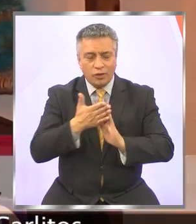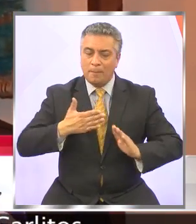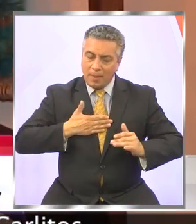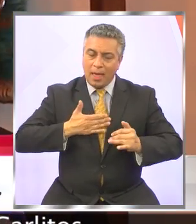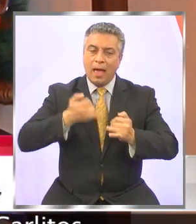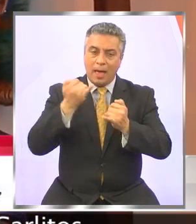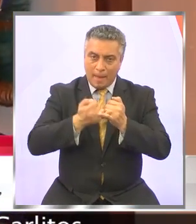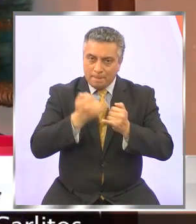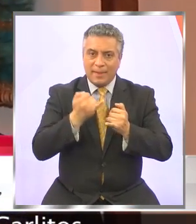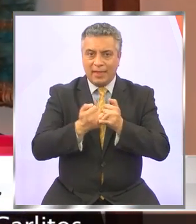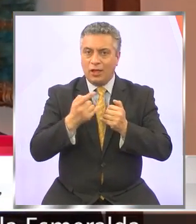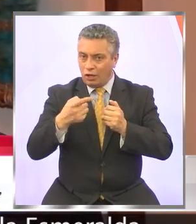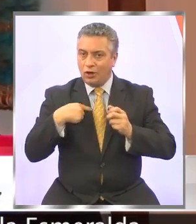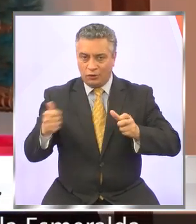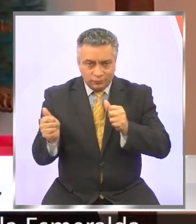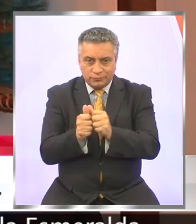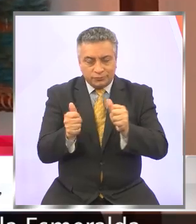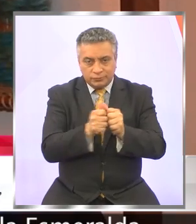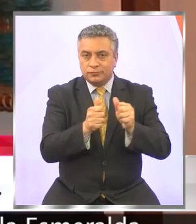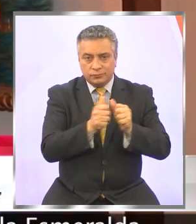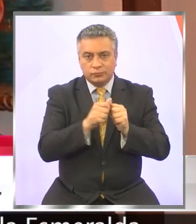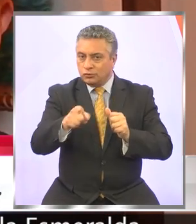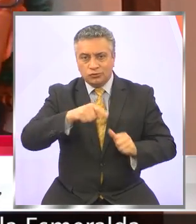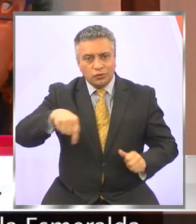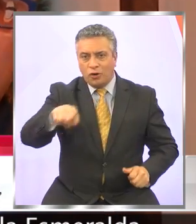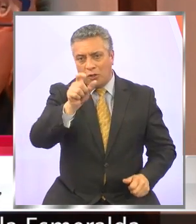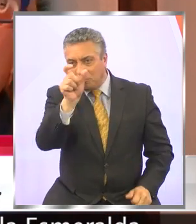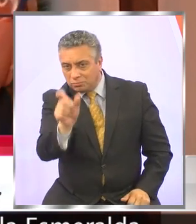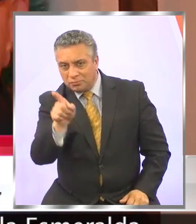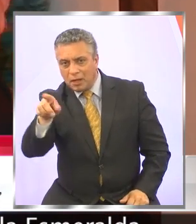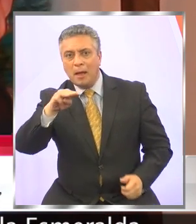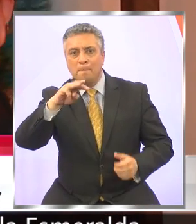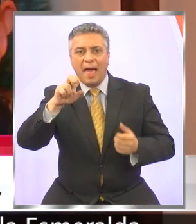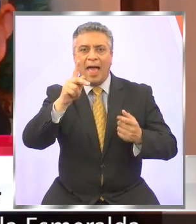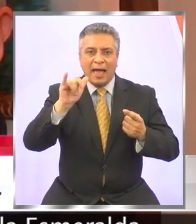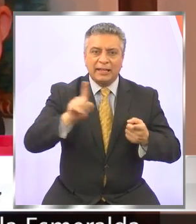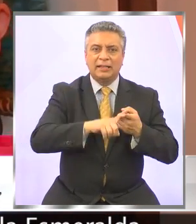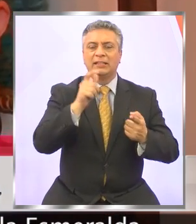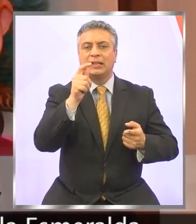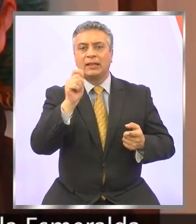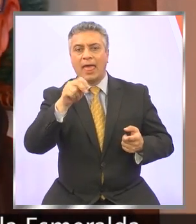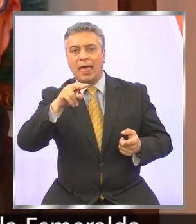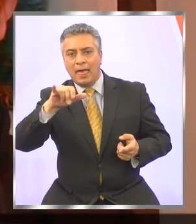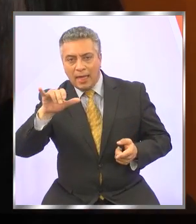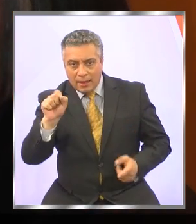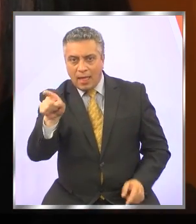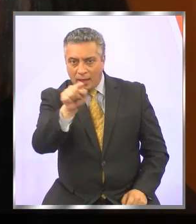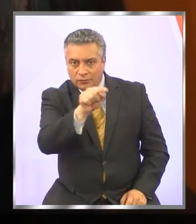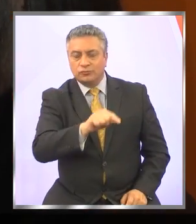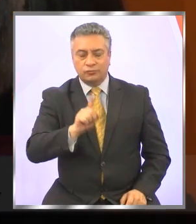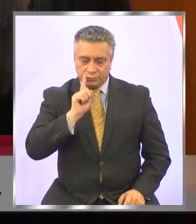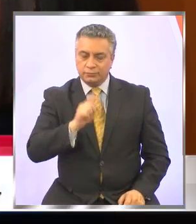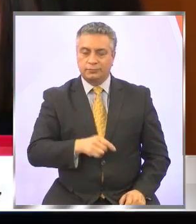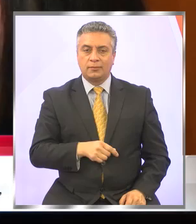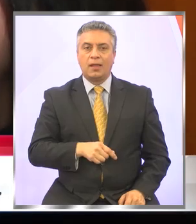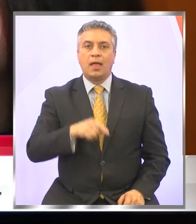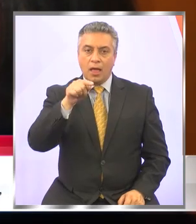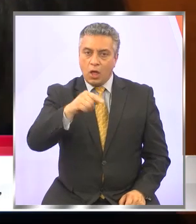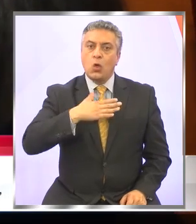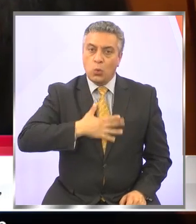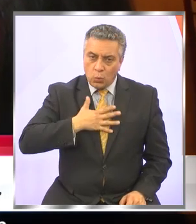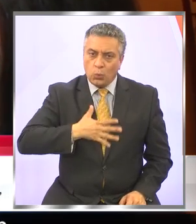Carlitos, el Mati y la Tania, y especialmente a la Esmeralda. Me gusta a